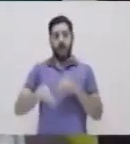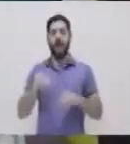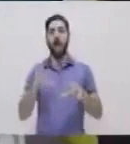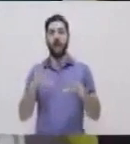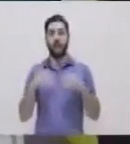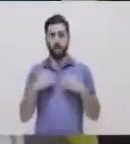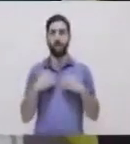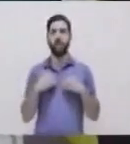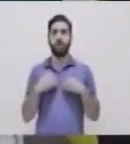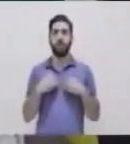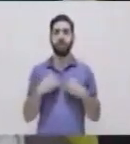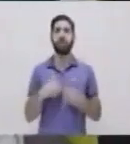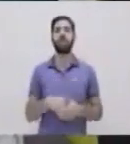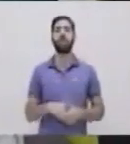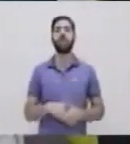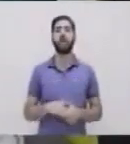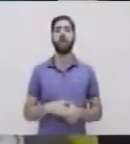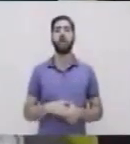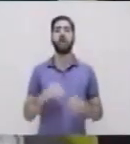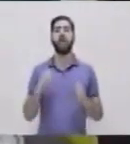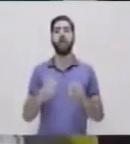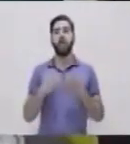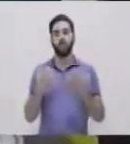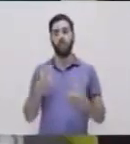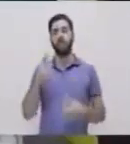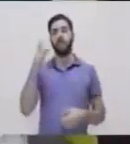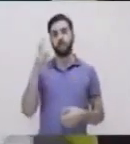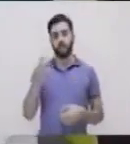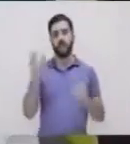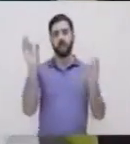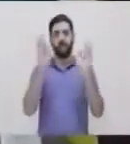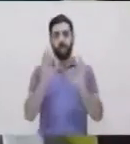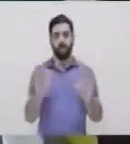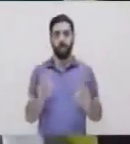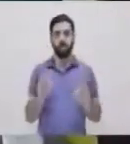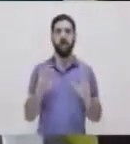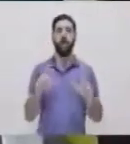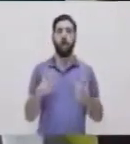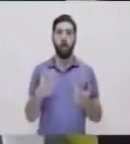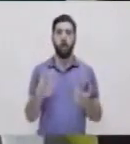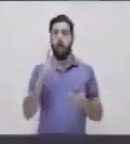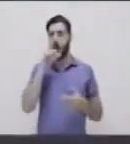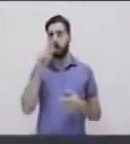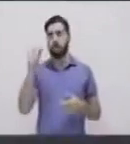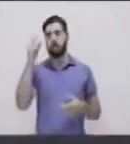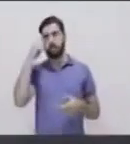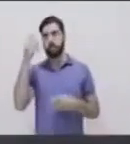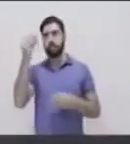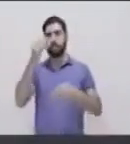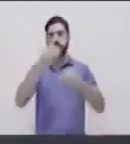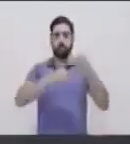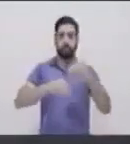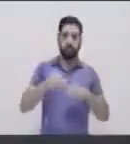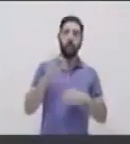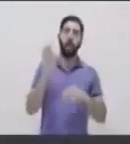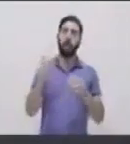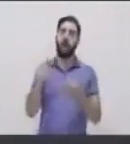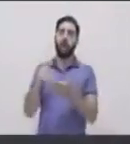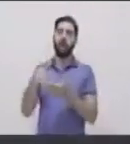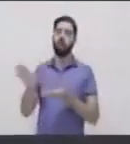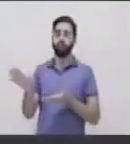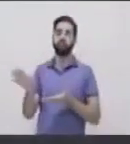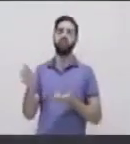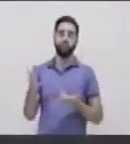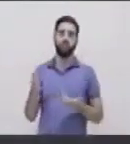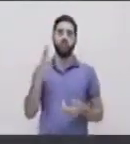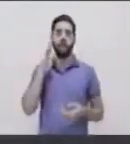adaptación que no tuvo. Ajá. Entonces llegó a ser una especie eliminada. Entonces esta especie